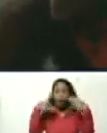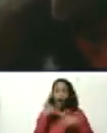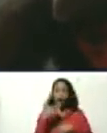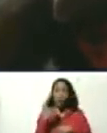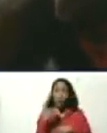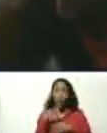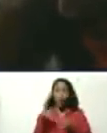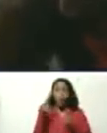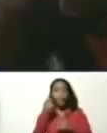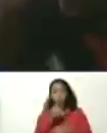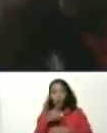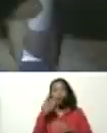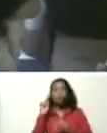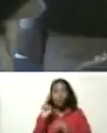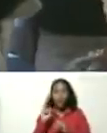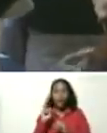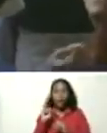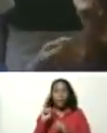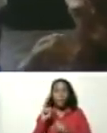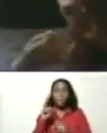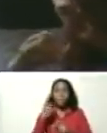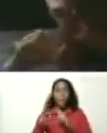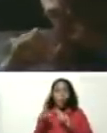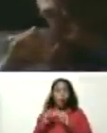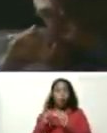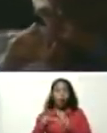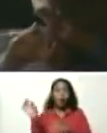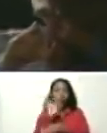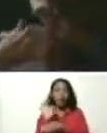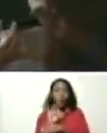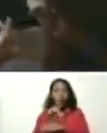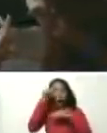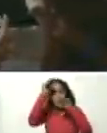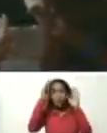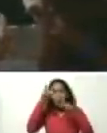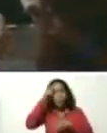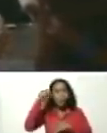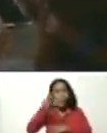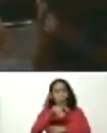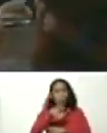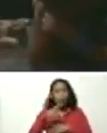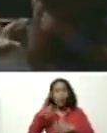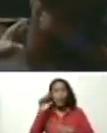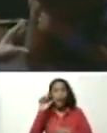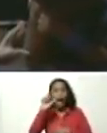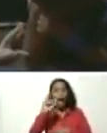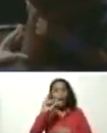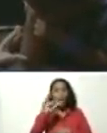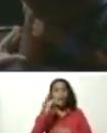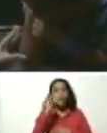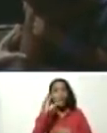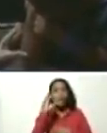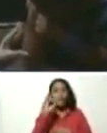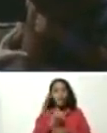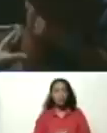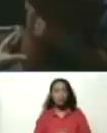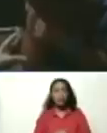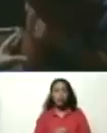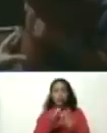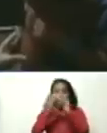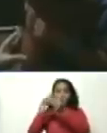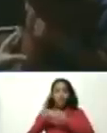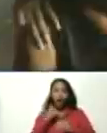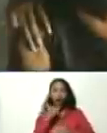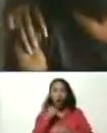dañó... Ah, bueno, está bien, sigue funcionando. Sigue atendiendo a la población de la SIC. Y se repara lo que haya